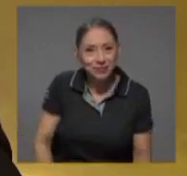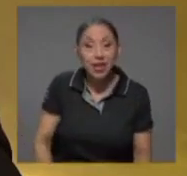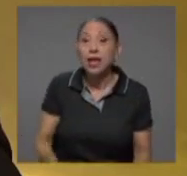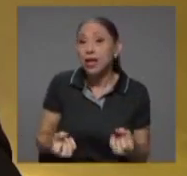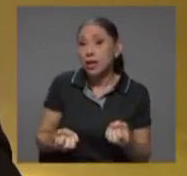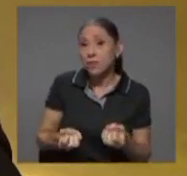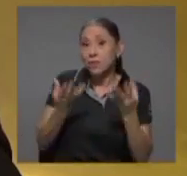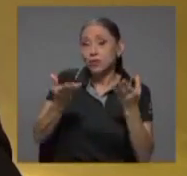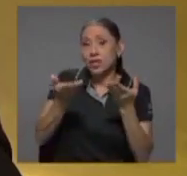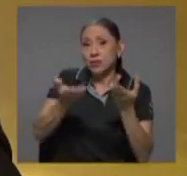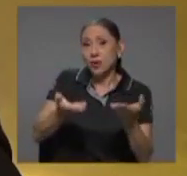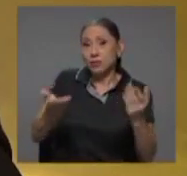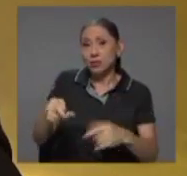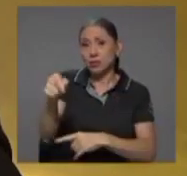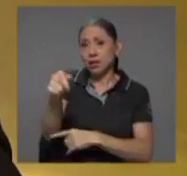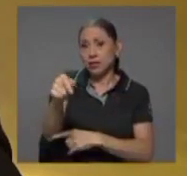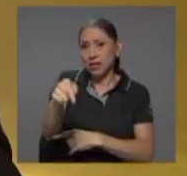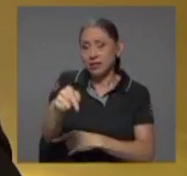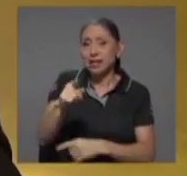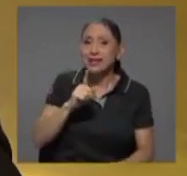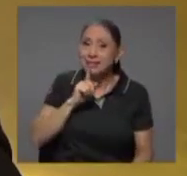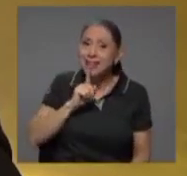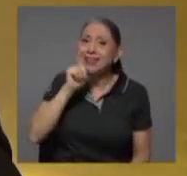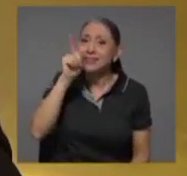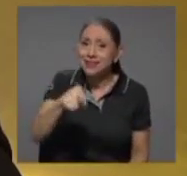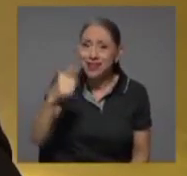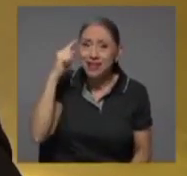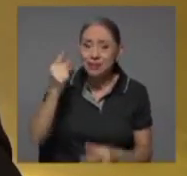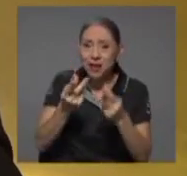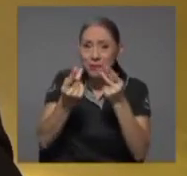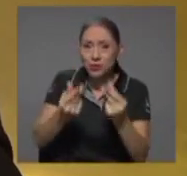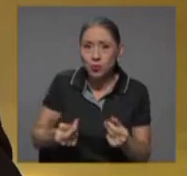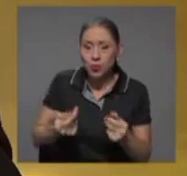esas cosas serían ciertas para el presupuesto de este año,